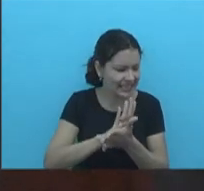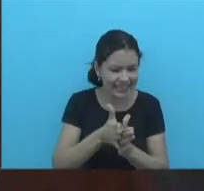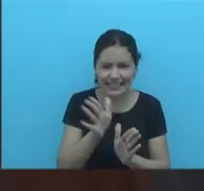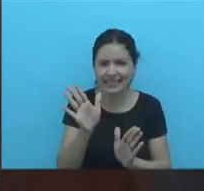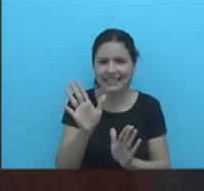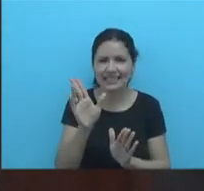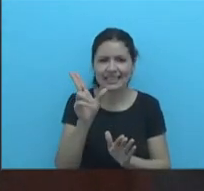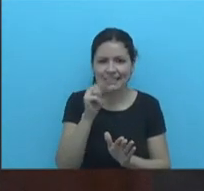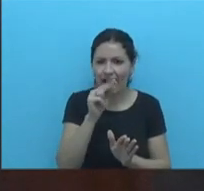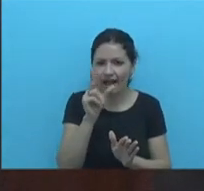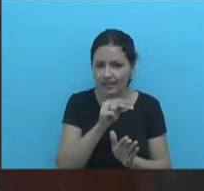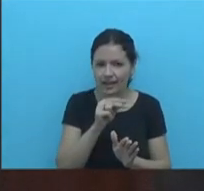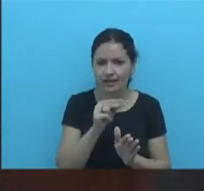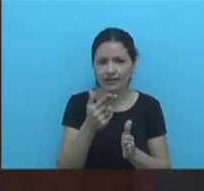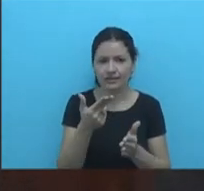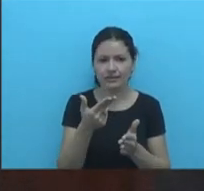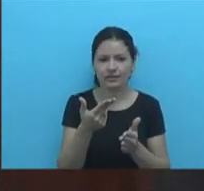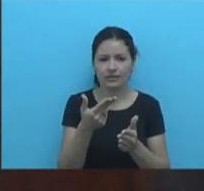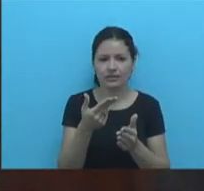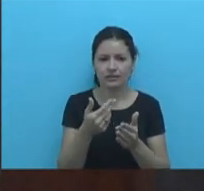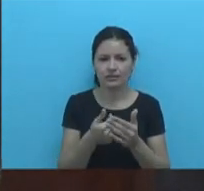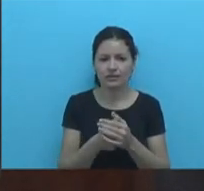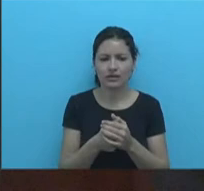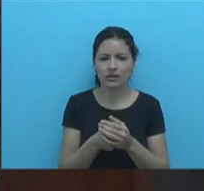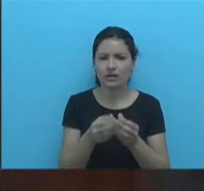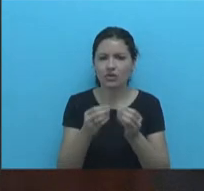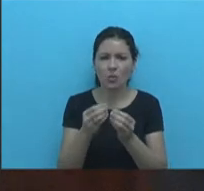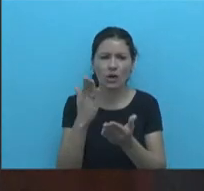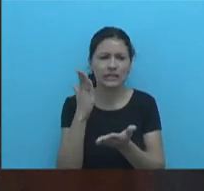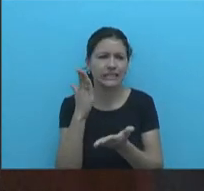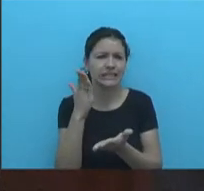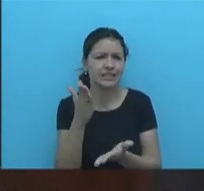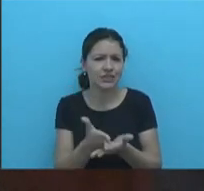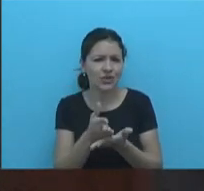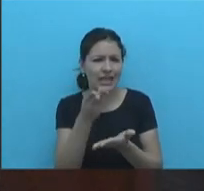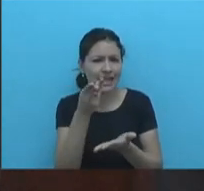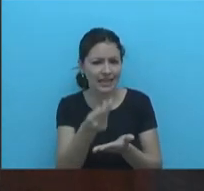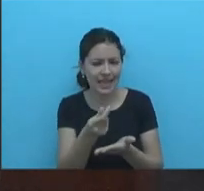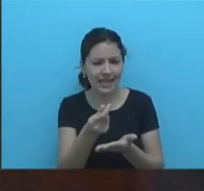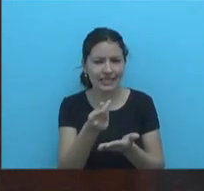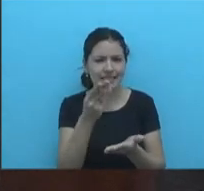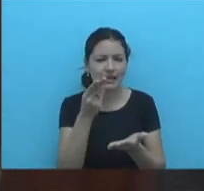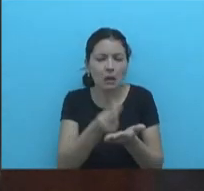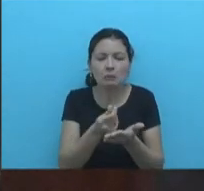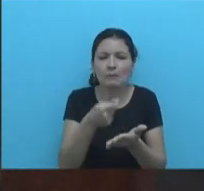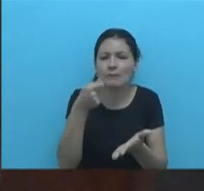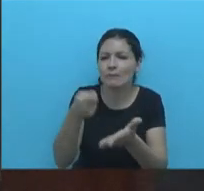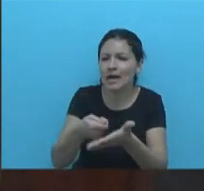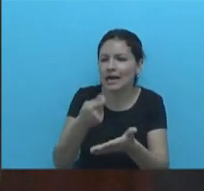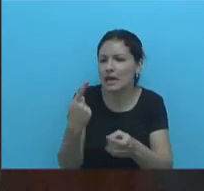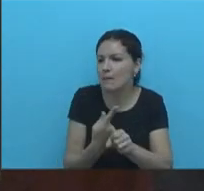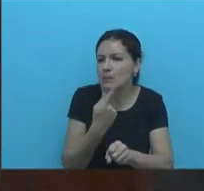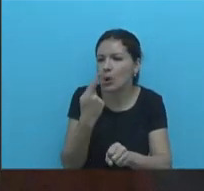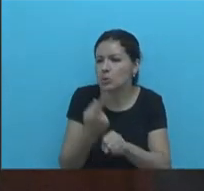algunos servicios de forma ilegal, ¿cómo se aplicaría la sanción siendo que una sanción monetaria no la pueden pagar?